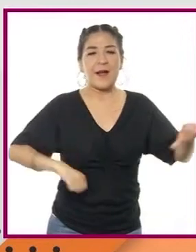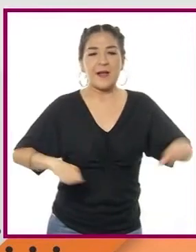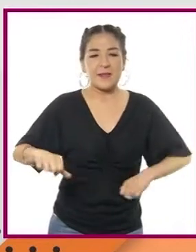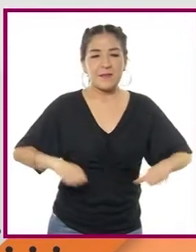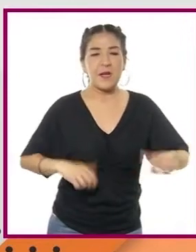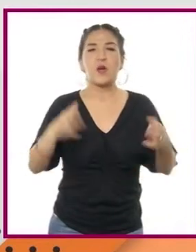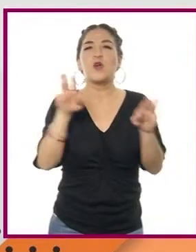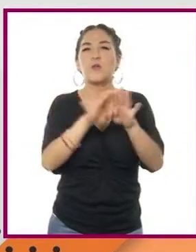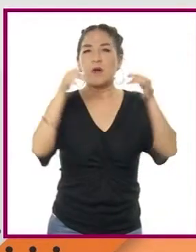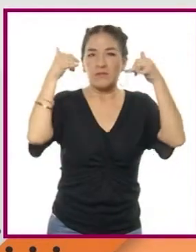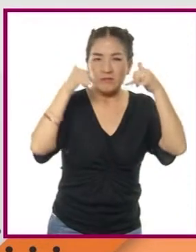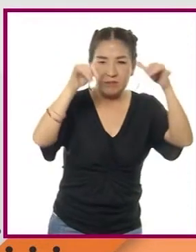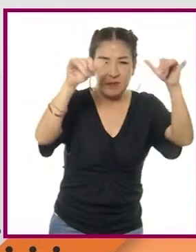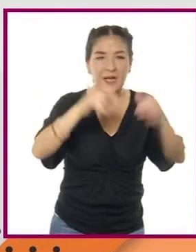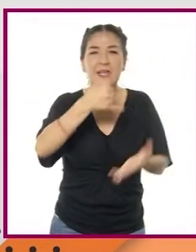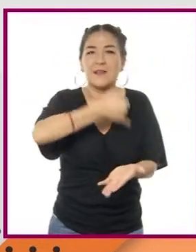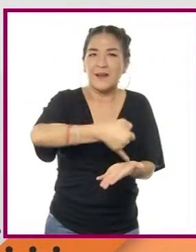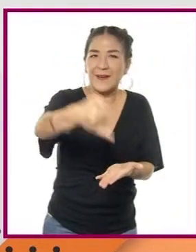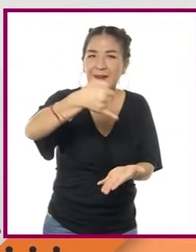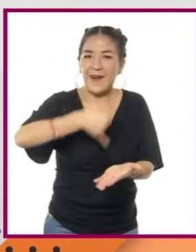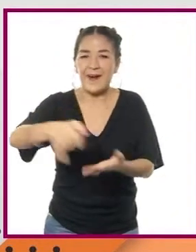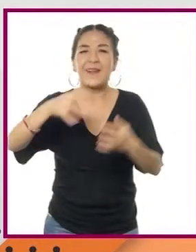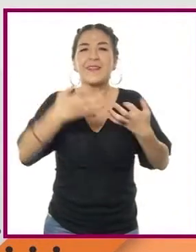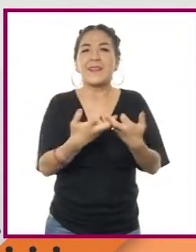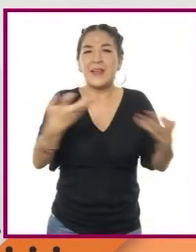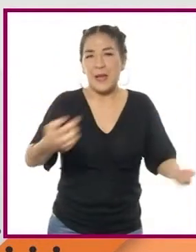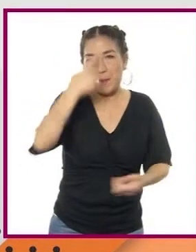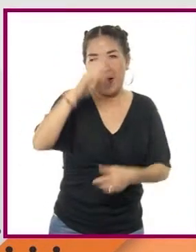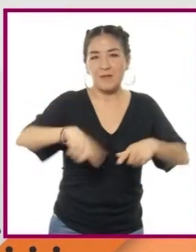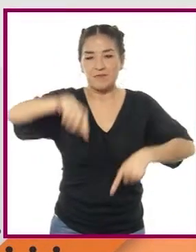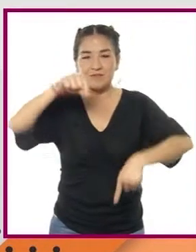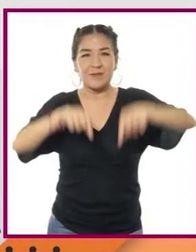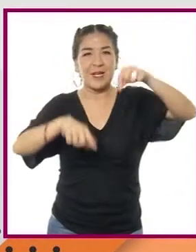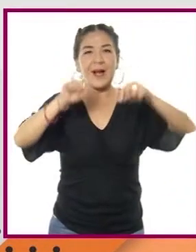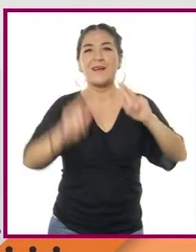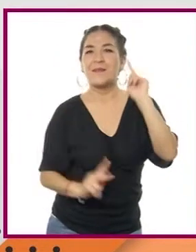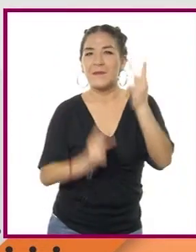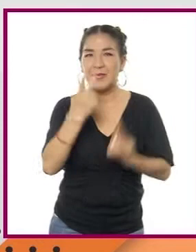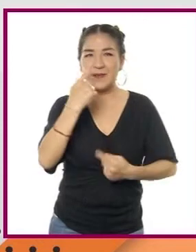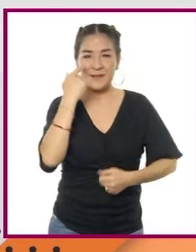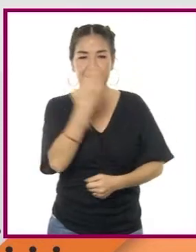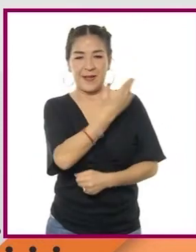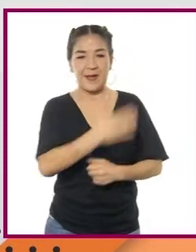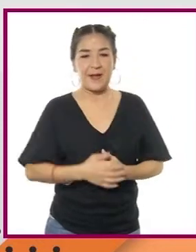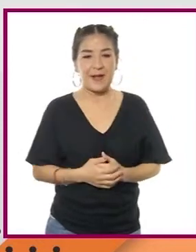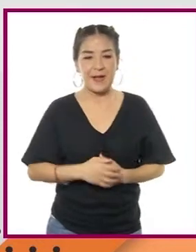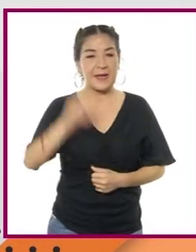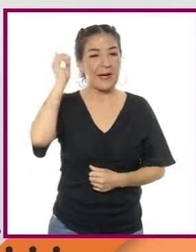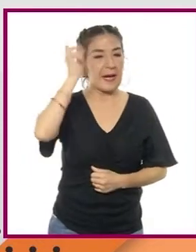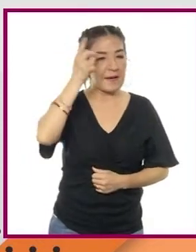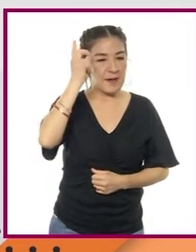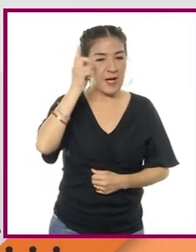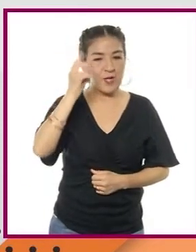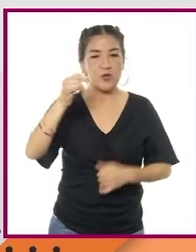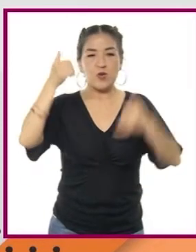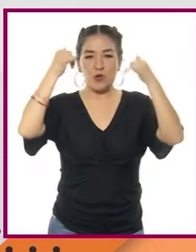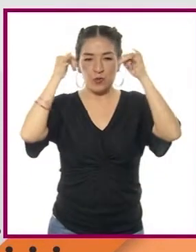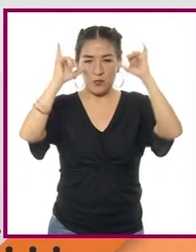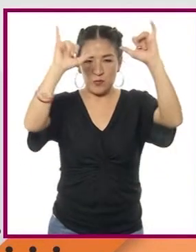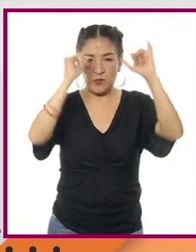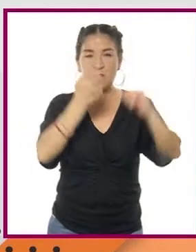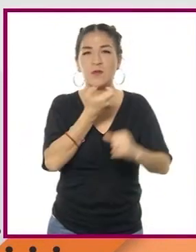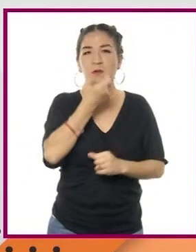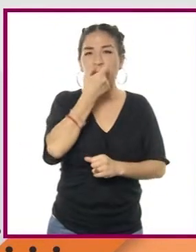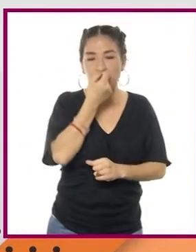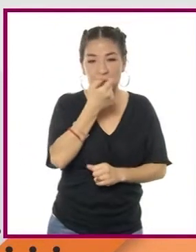agropecuarias, como el arado de la tierra y la cosecha del trigo. Los animales que observamos son caballos y toros, pero